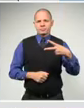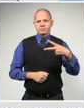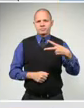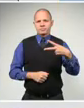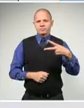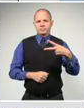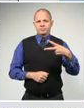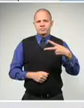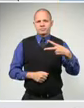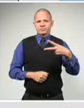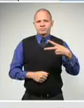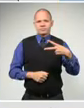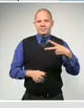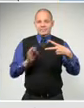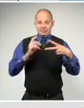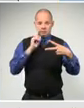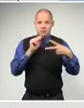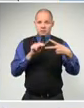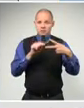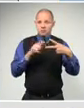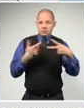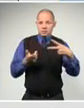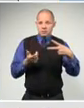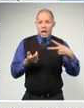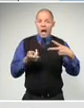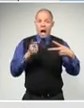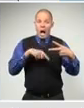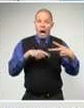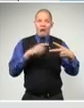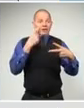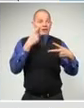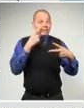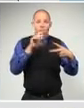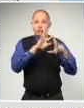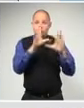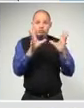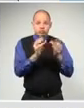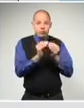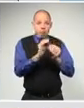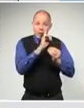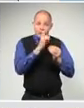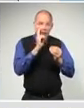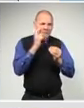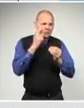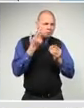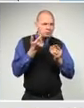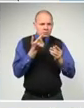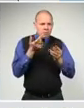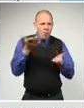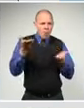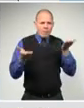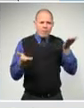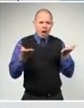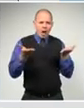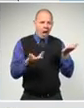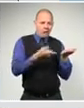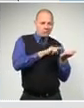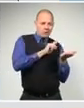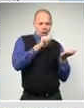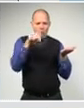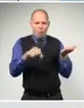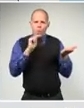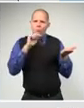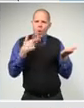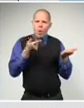una positividad de las muestras analizadas que disminuye en comparación con el día anterior, pero de todas formas